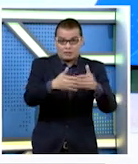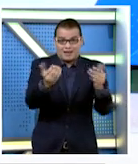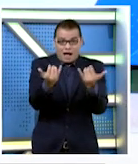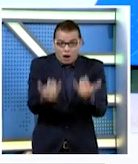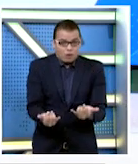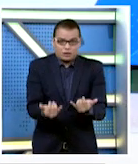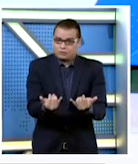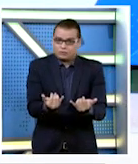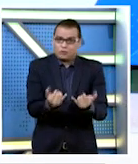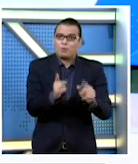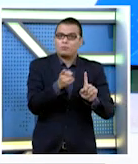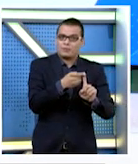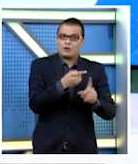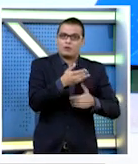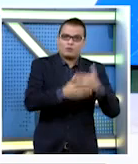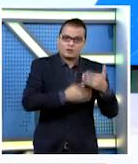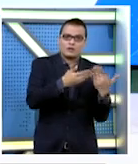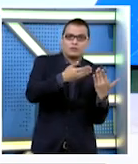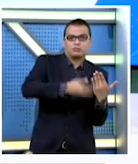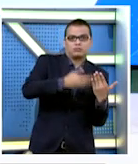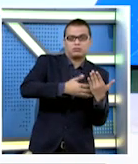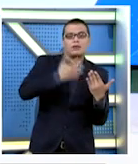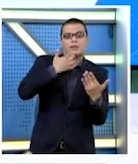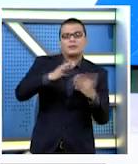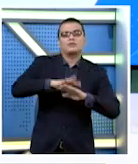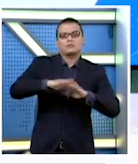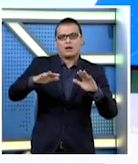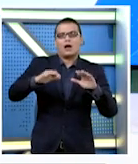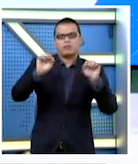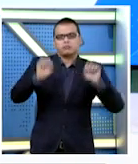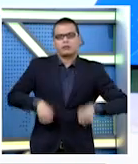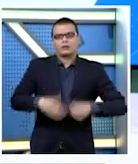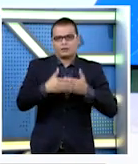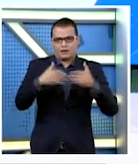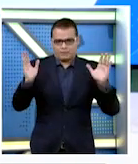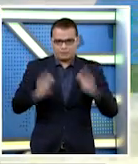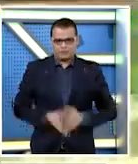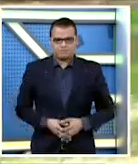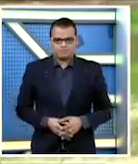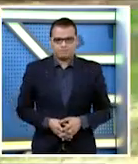sus actividades comerciales. Vamos con nuestro periodista Jairo Zapata con este informe.